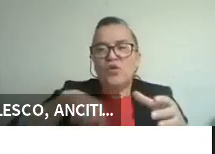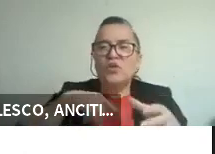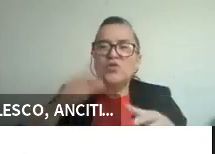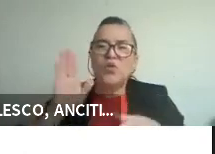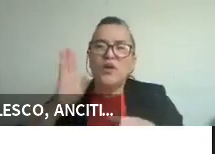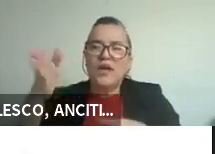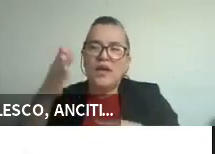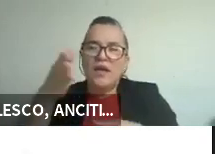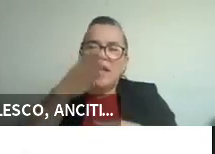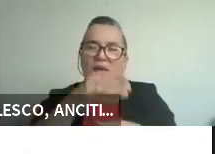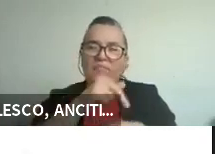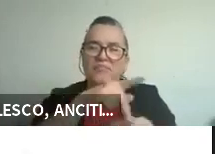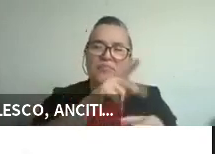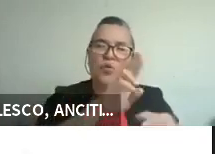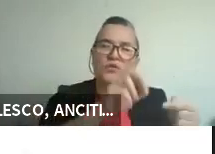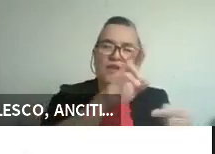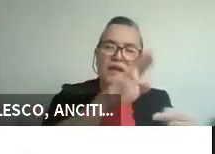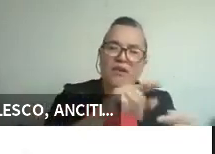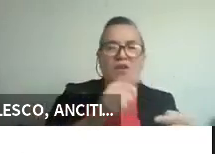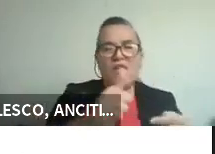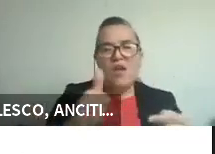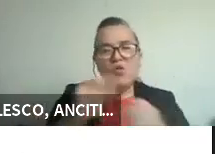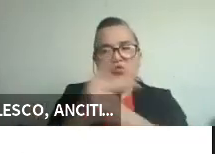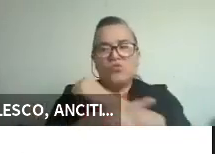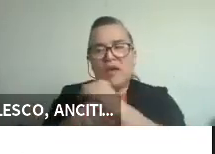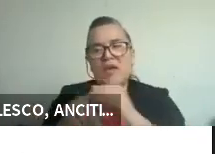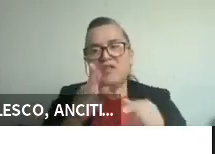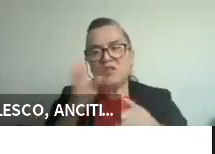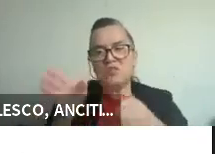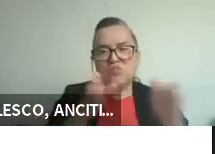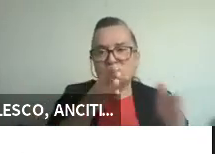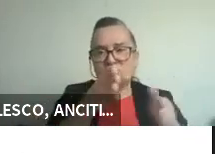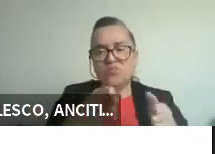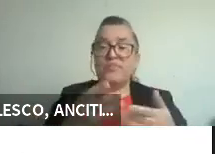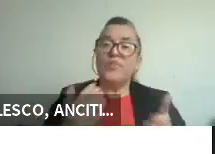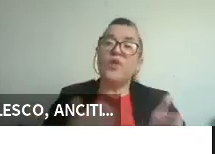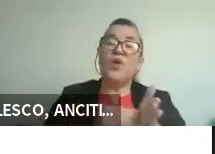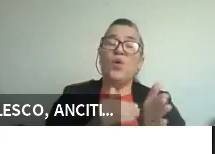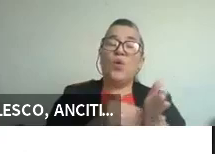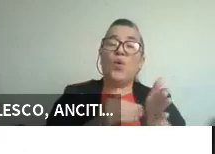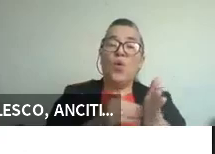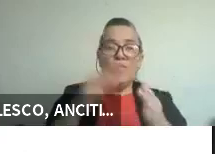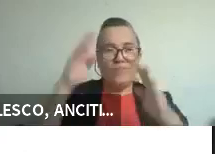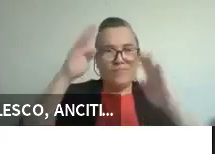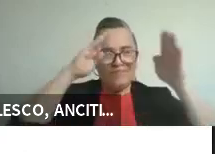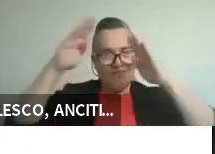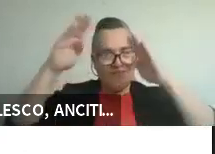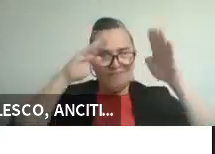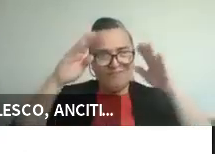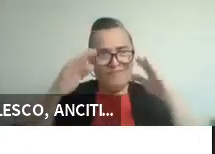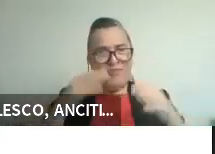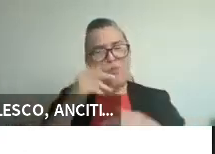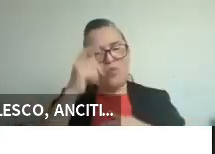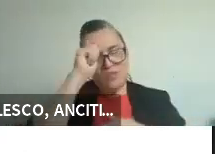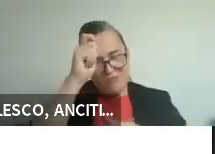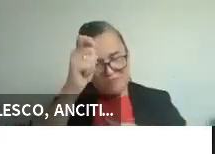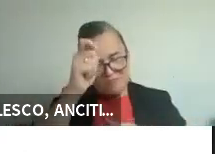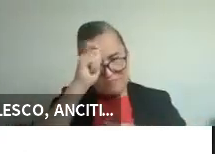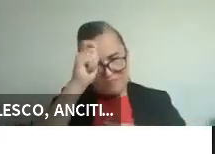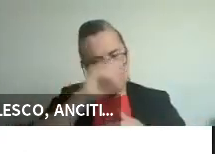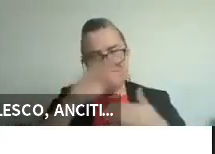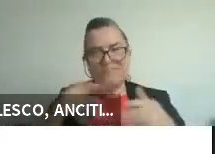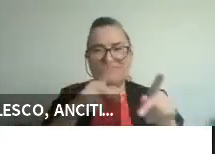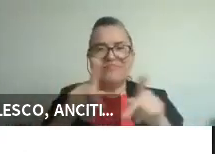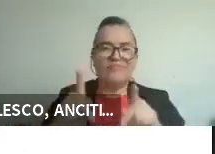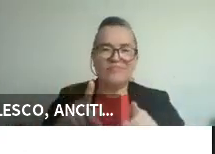en la universidad de costa rica y en otros países y nuevamente saludo con mucha cordialidad a todas las